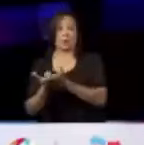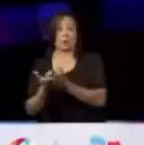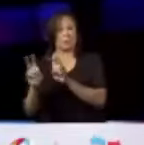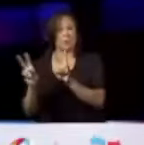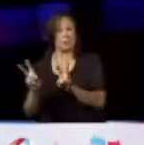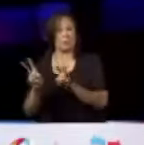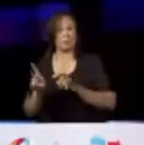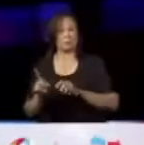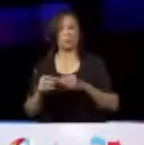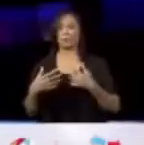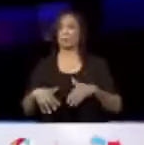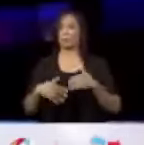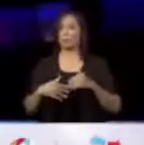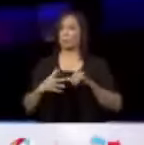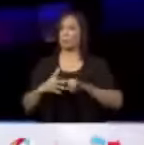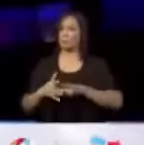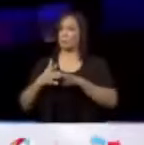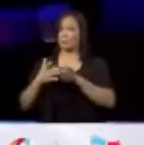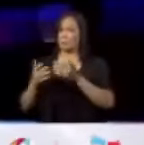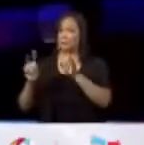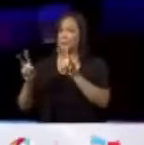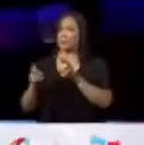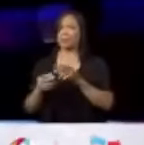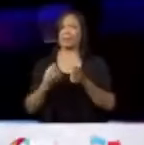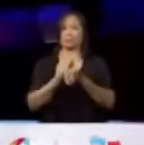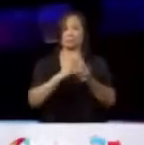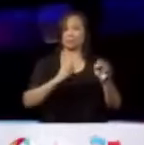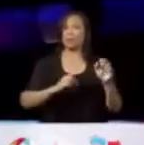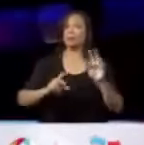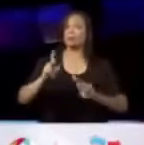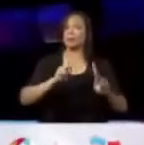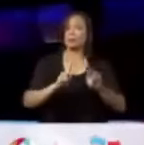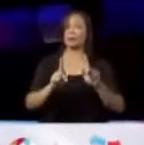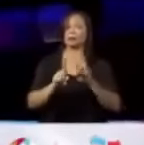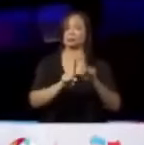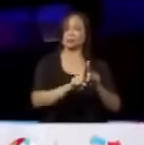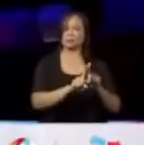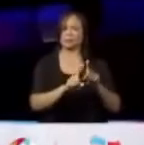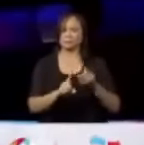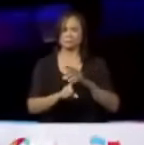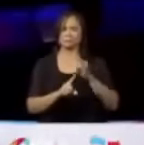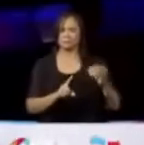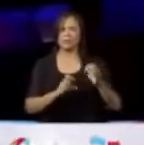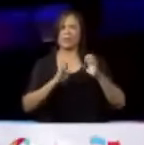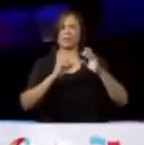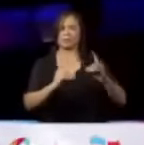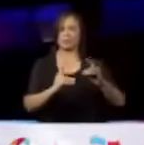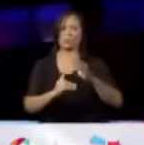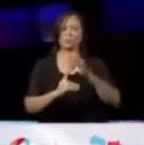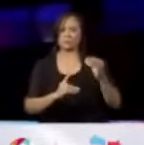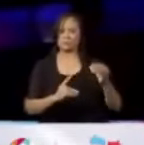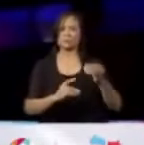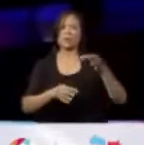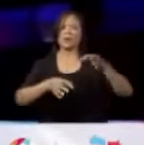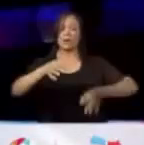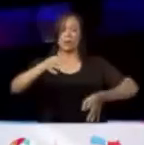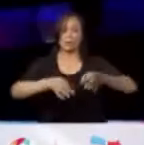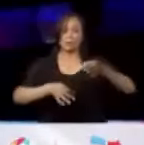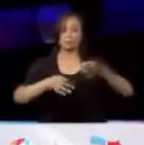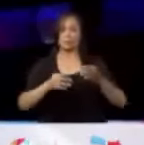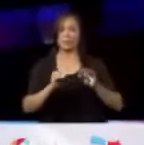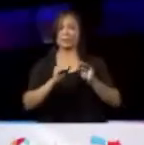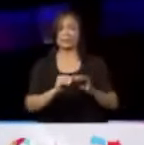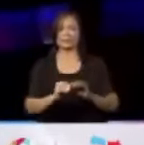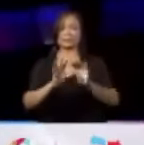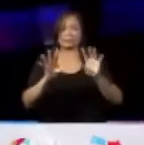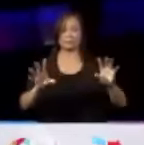economía, vaya tema para comenzar, la seguridad ciudadana, también abordaremos la educación, la justicia,